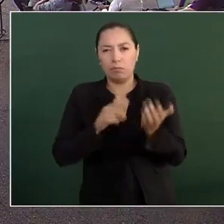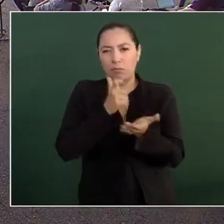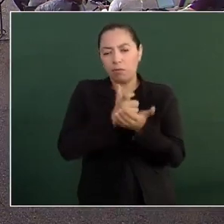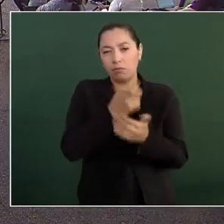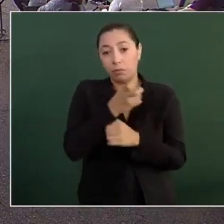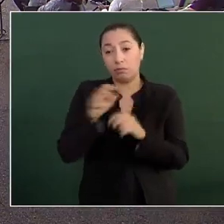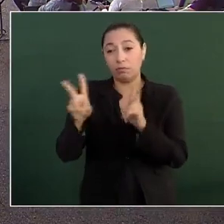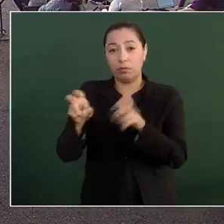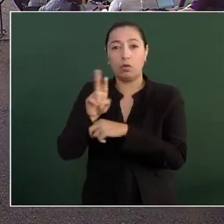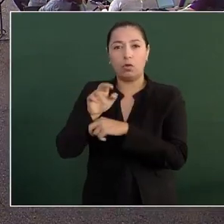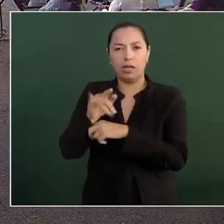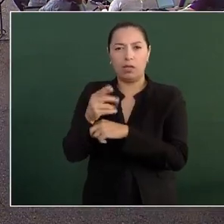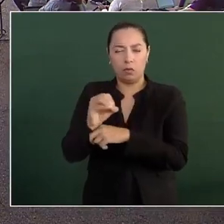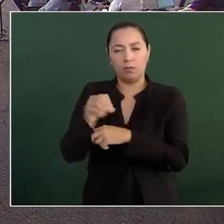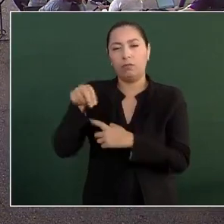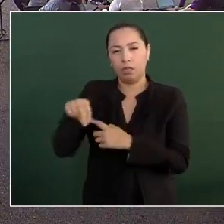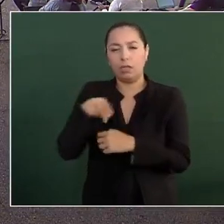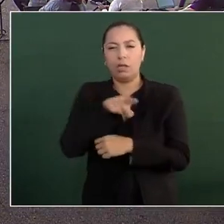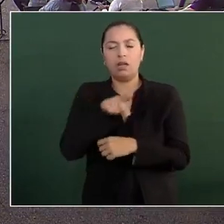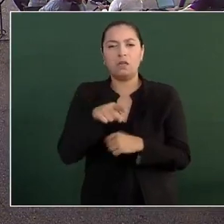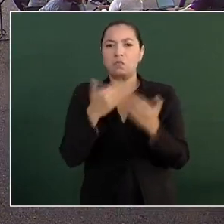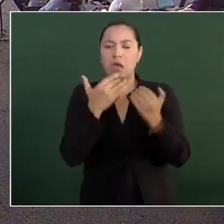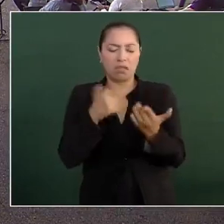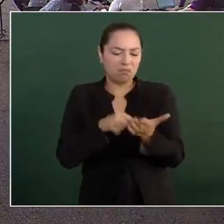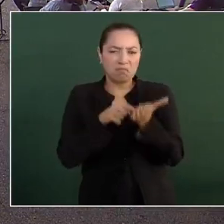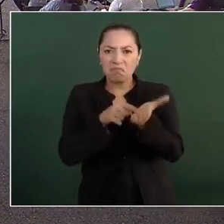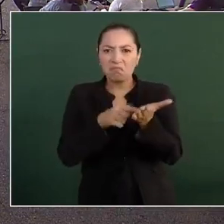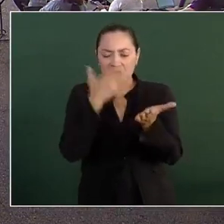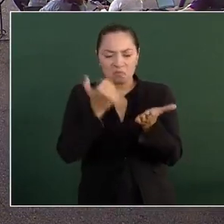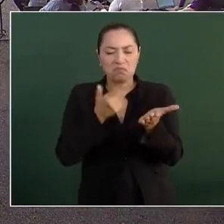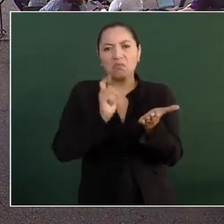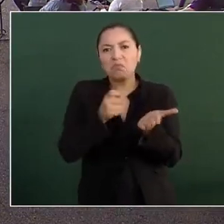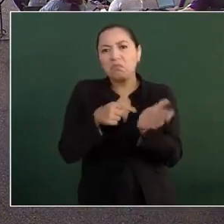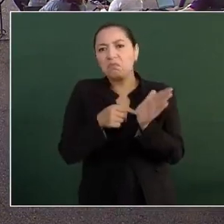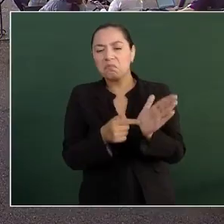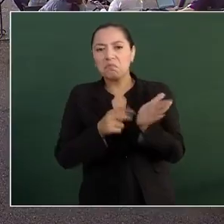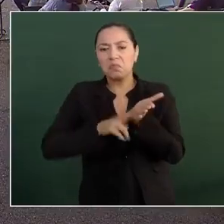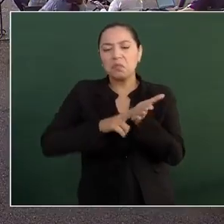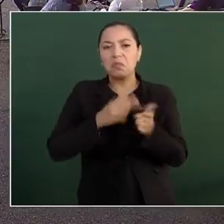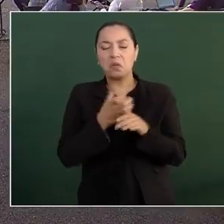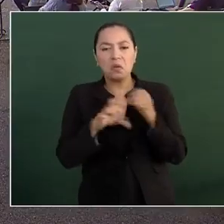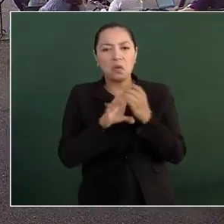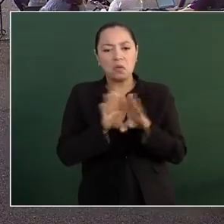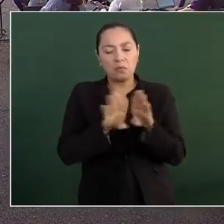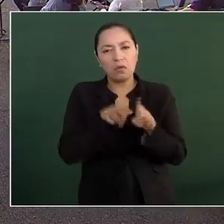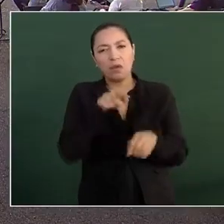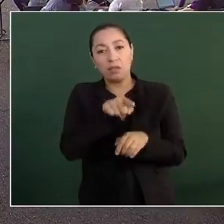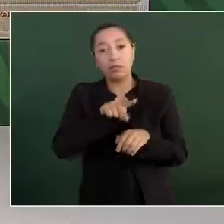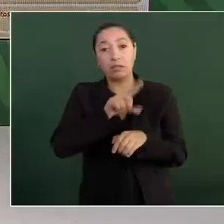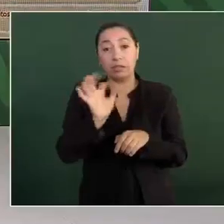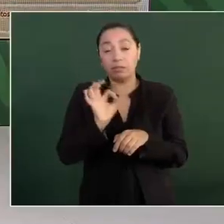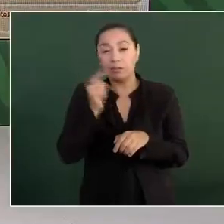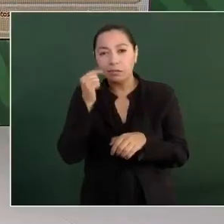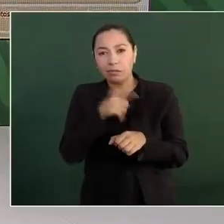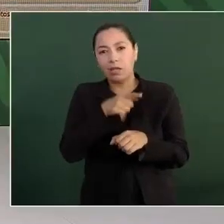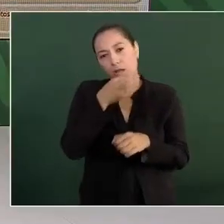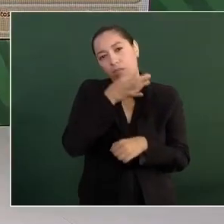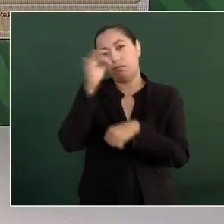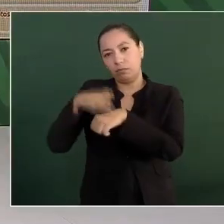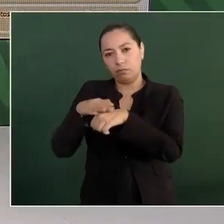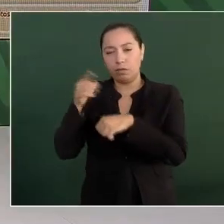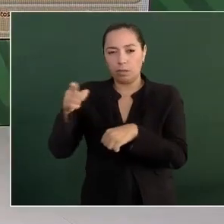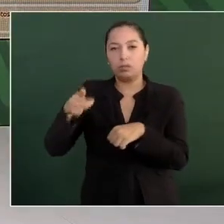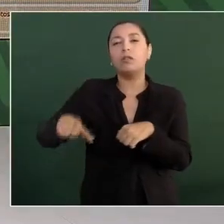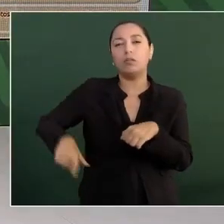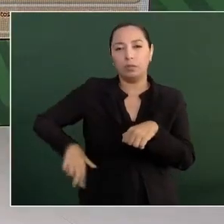N. fueron arbitrarias o sin fundamento legal, ya que de haber sido el caso, se hubiera tenido que informar al gobernador del estado, lo